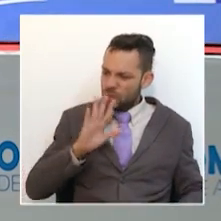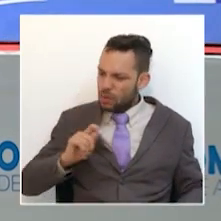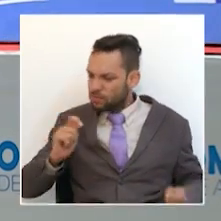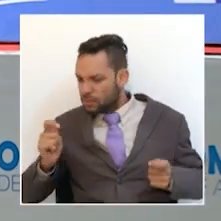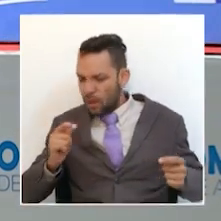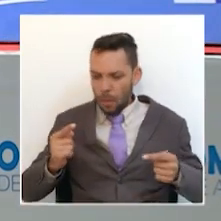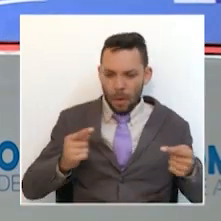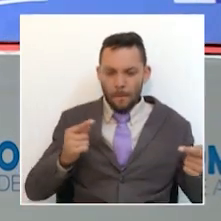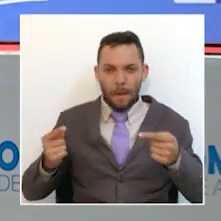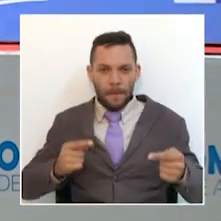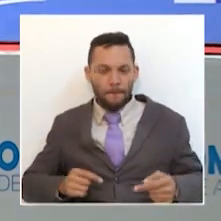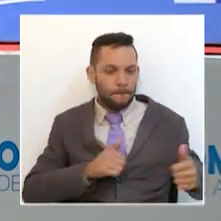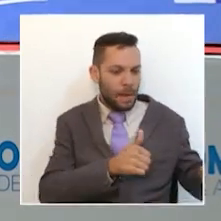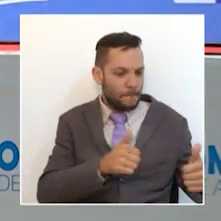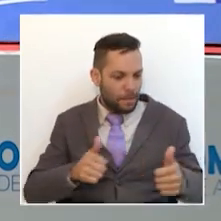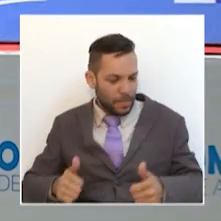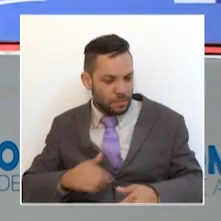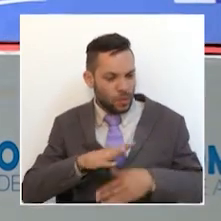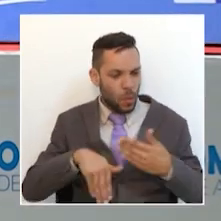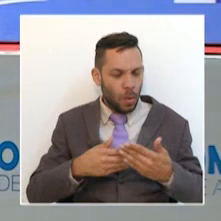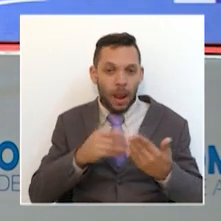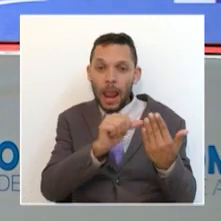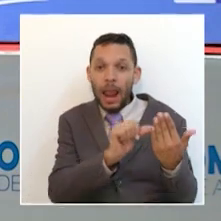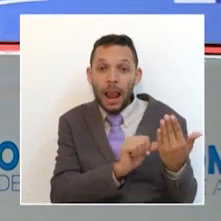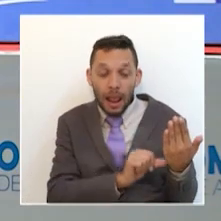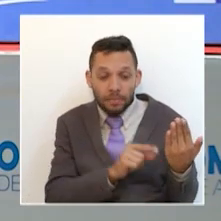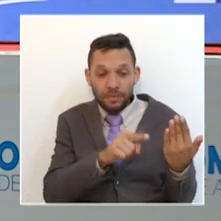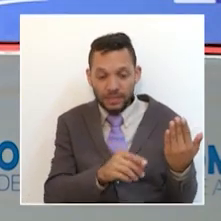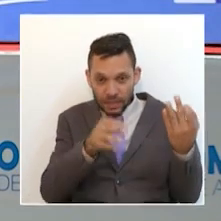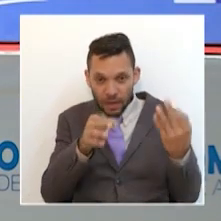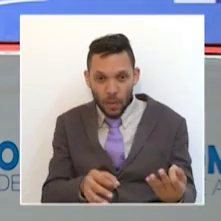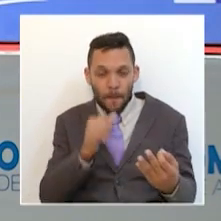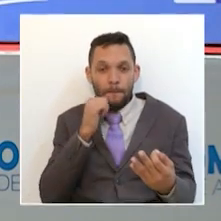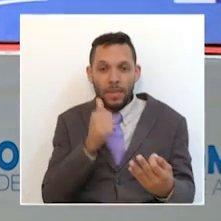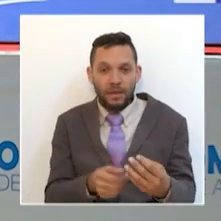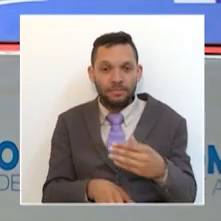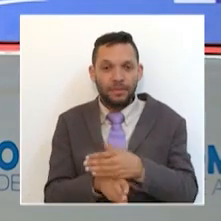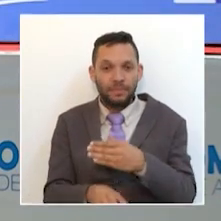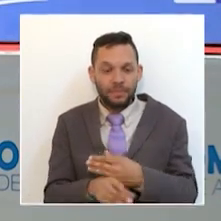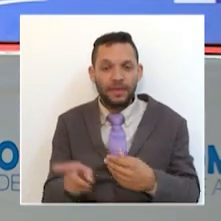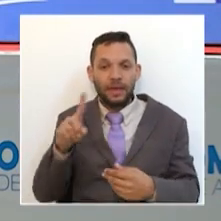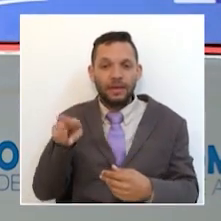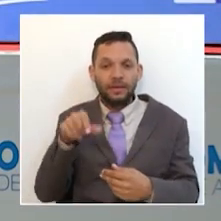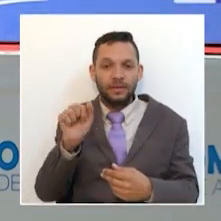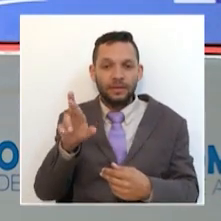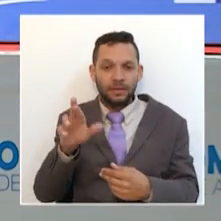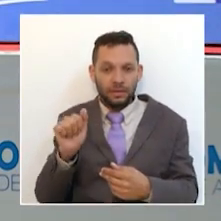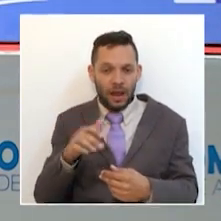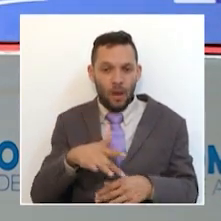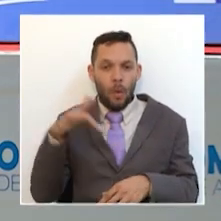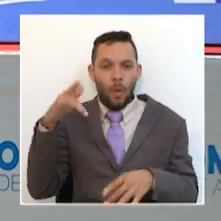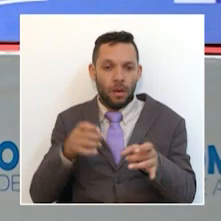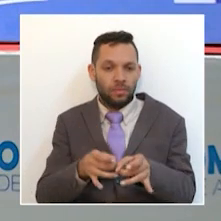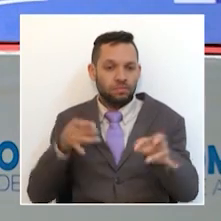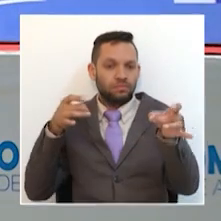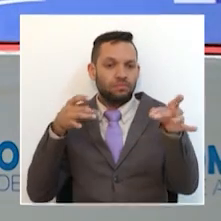noticias muy buenas también, porque si no se suspende la programación o parte de ella, mañana también seguramente Sara López ganará por equipos el oro en el tiro con arco, y aquí se